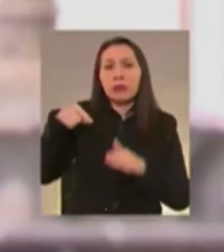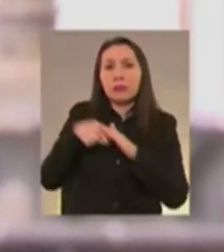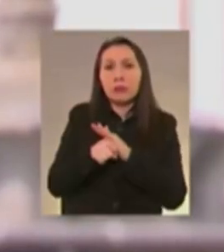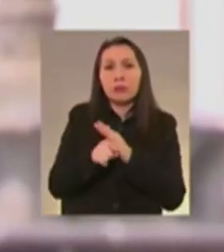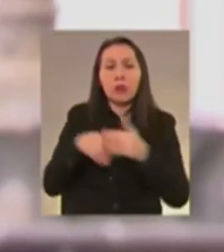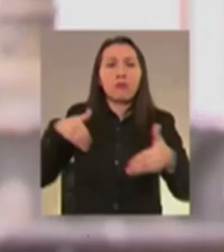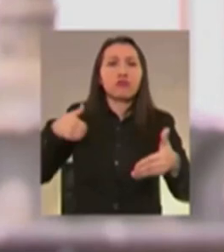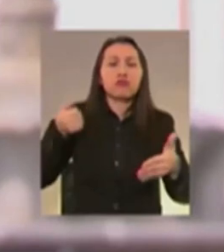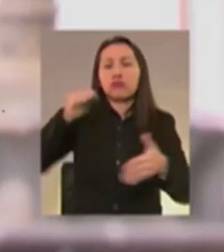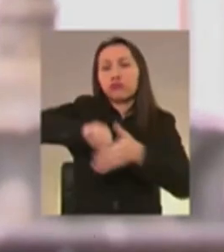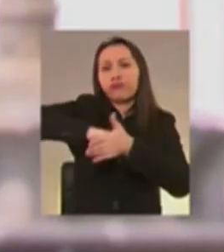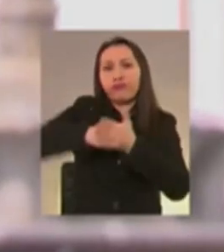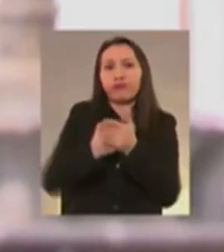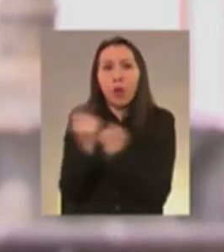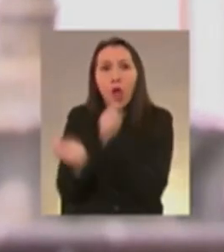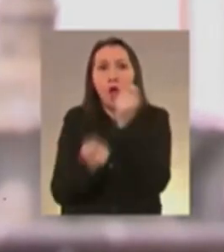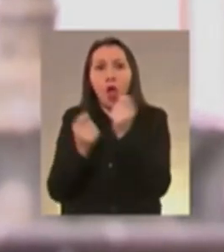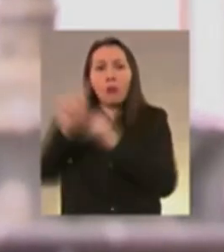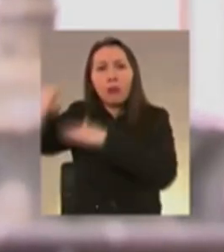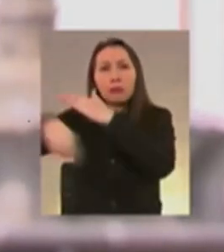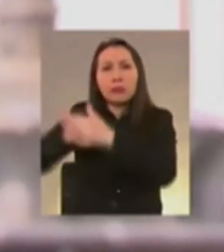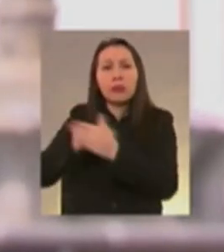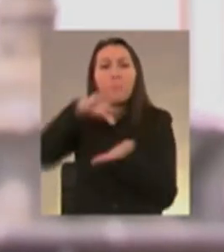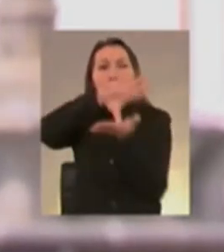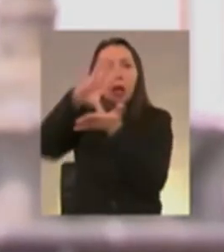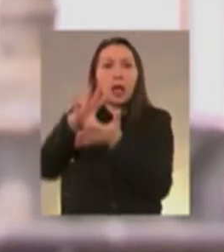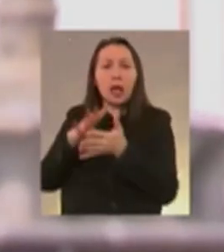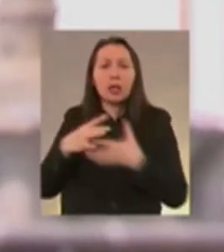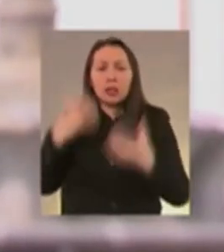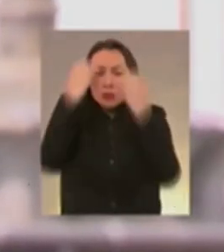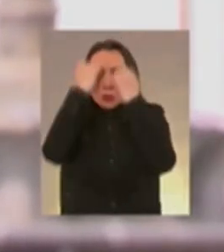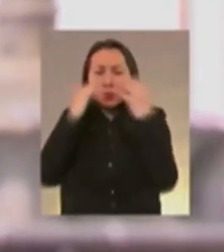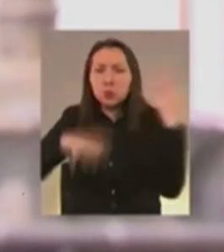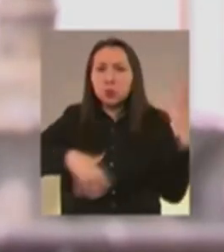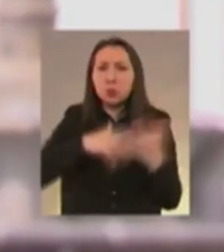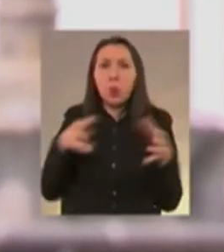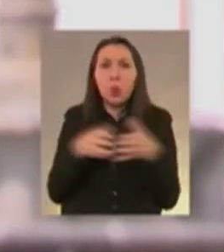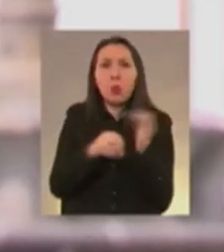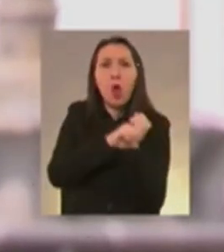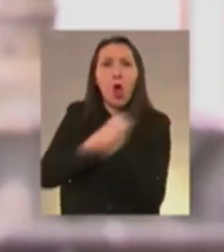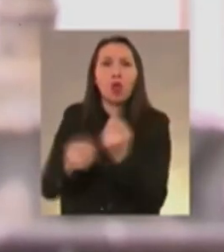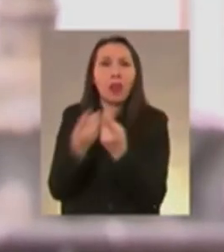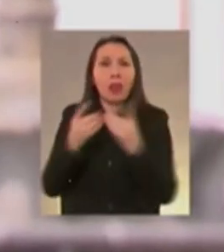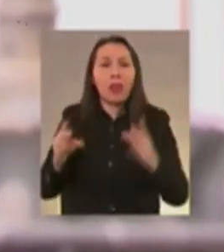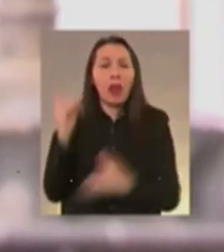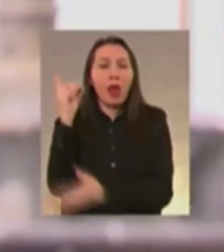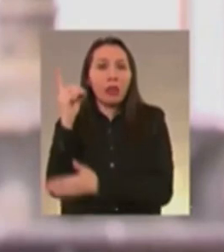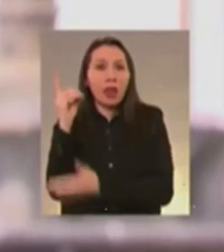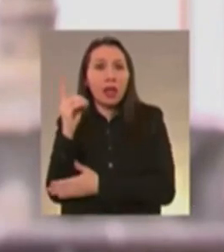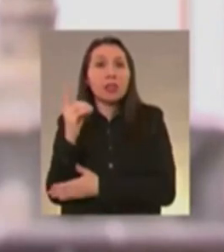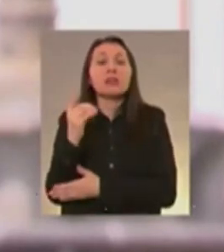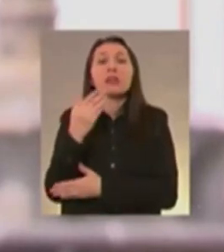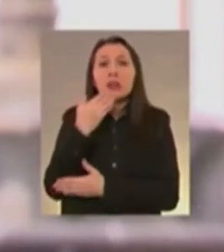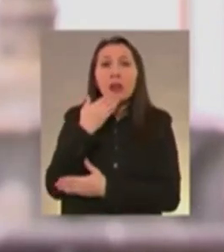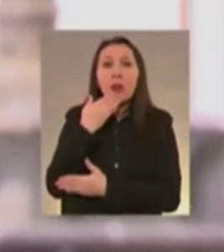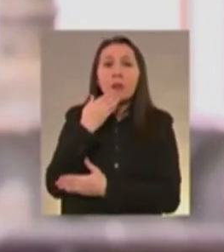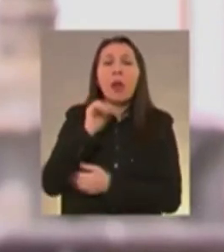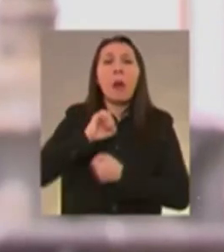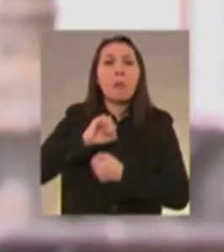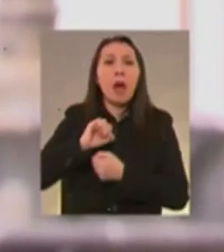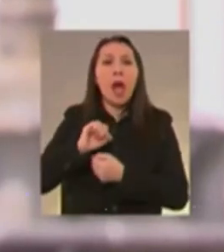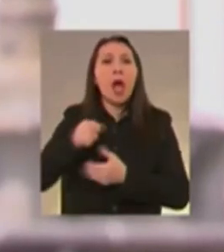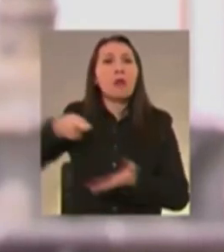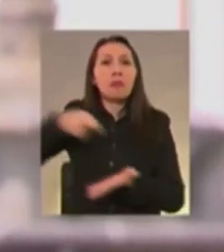económico, la injerencia extranjera, el terrorismo de grupos antidemocráticos de la derecha y paro subvencionado, entre